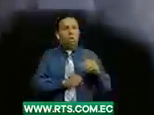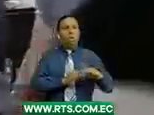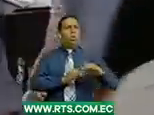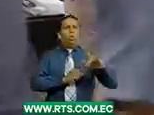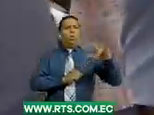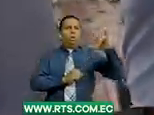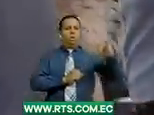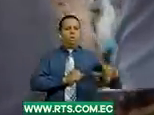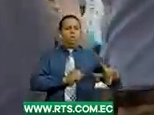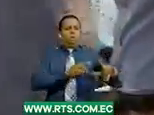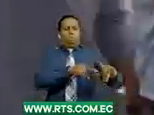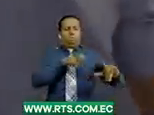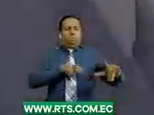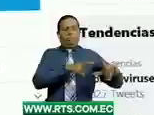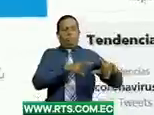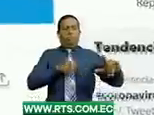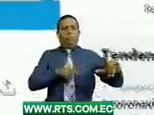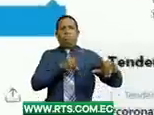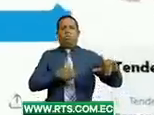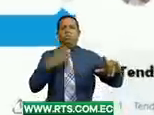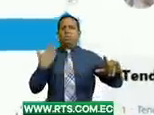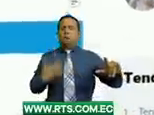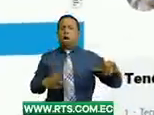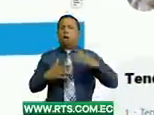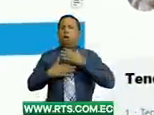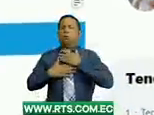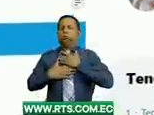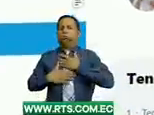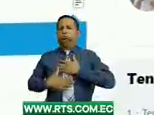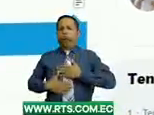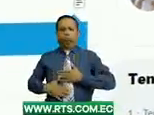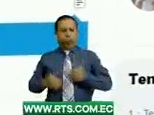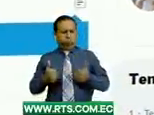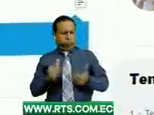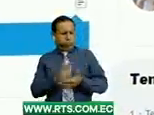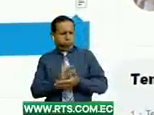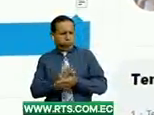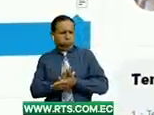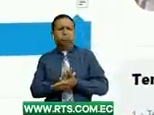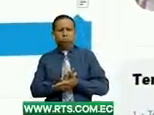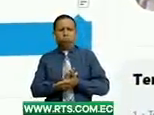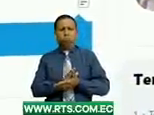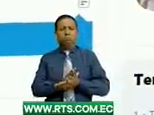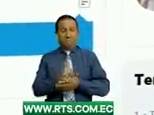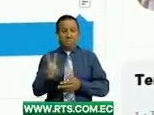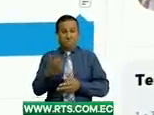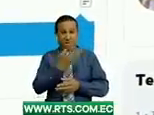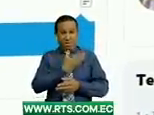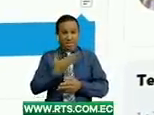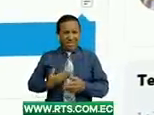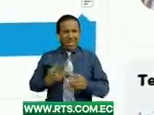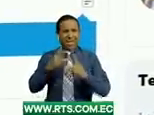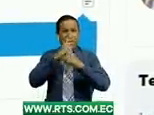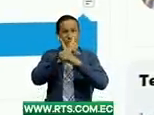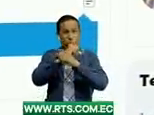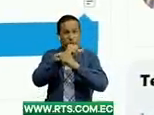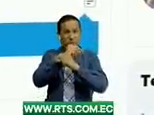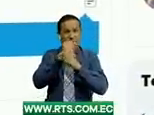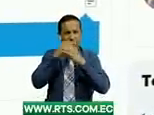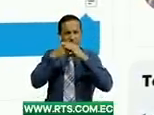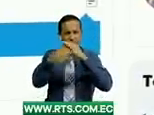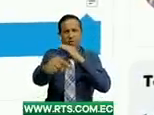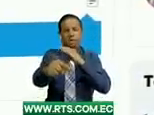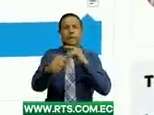Las autoridades se encuentran en perfecto estado de salud y, según detalló Sonnenholzner en su cuenta de Twitter, no